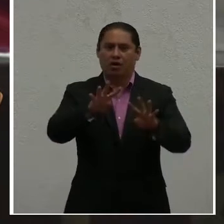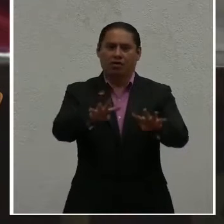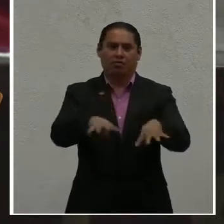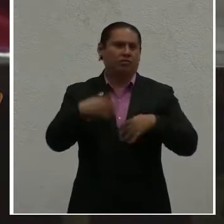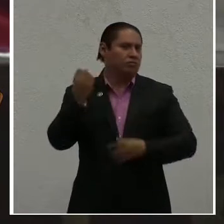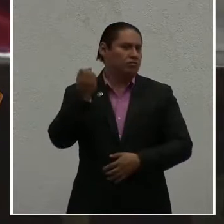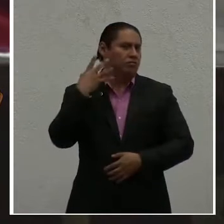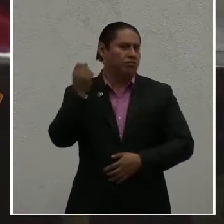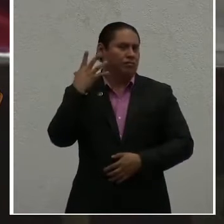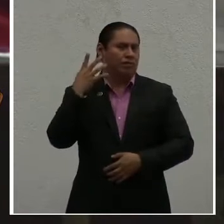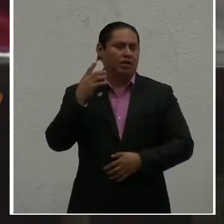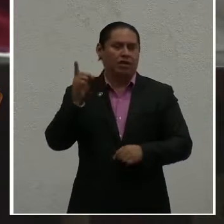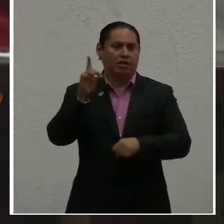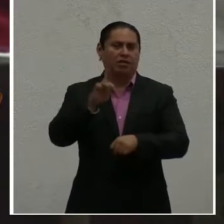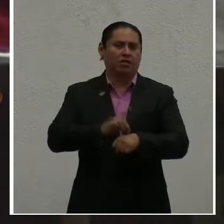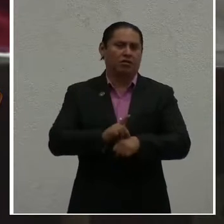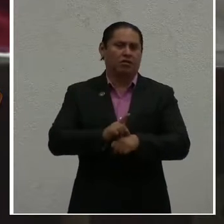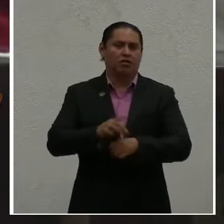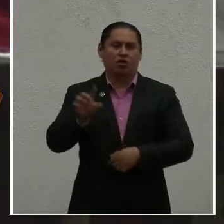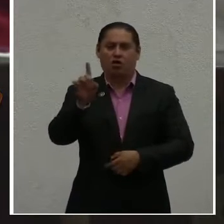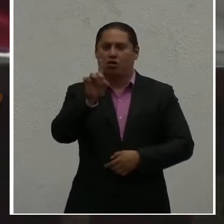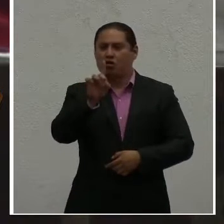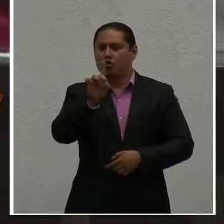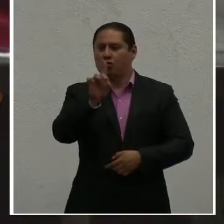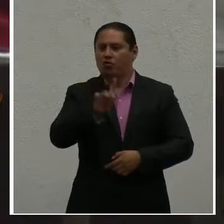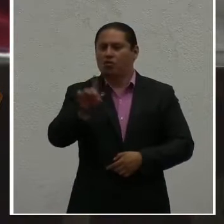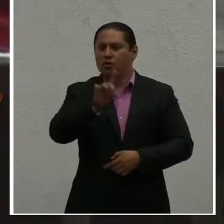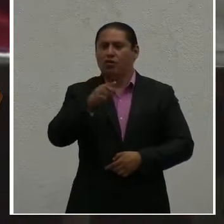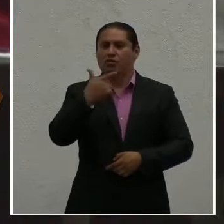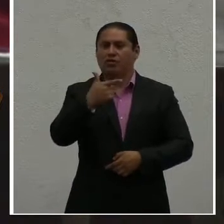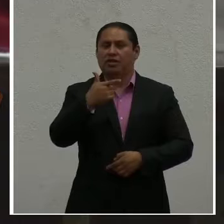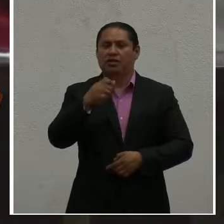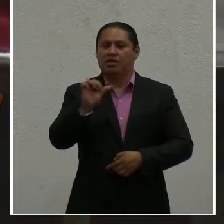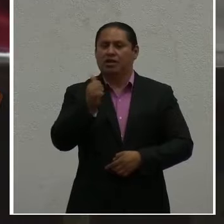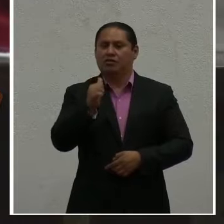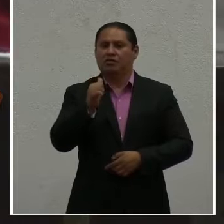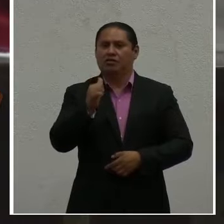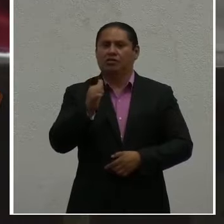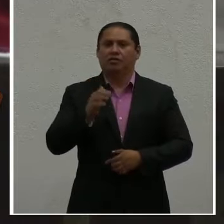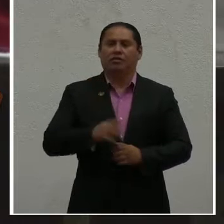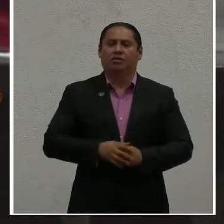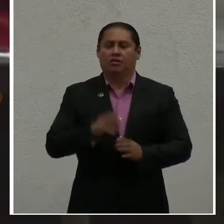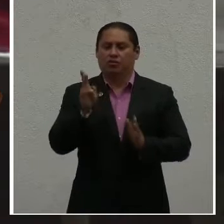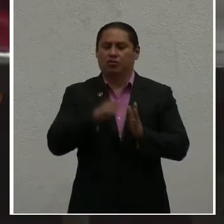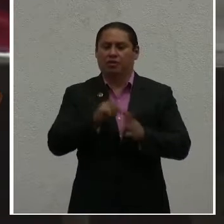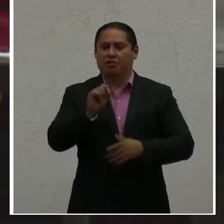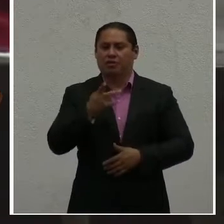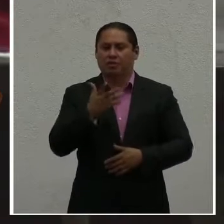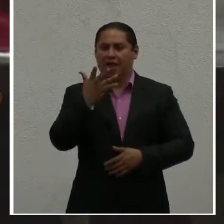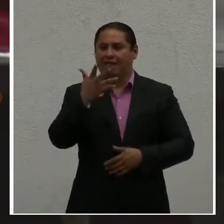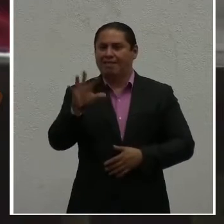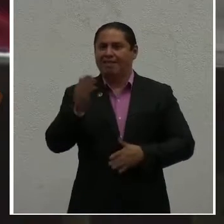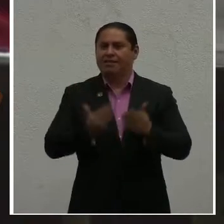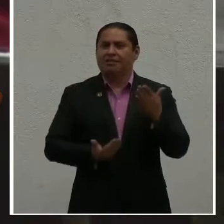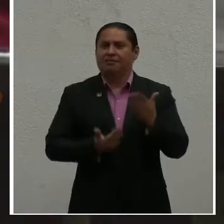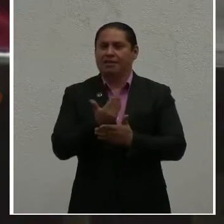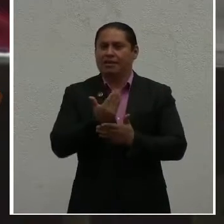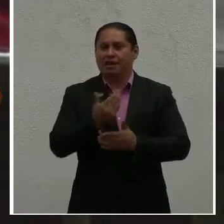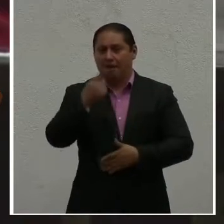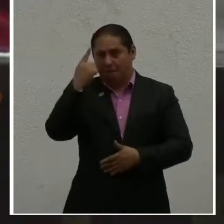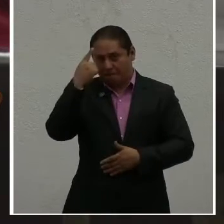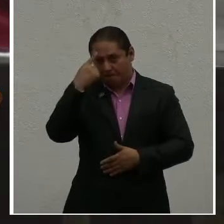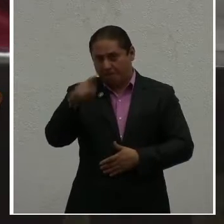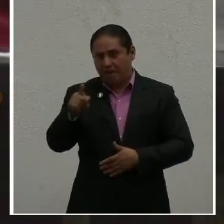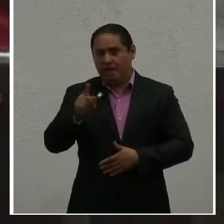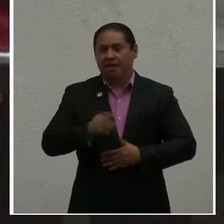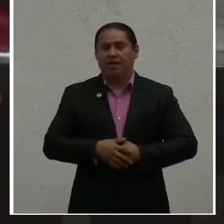solemne a celebrarse el día domingo 7 de agosto del año en curso a las 10 horas. Con el objeto de que